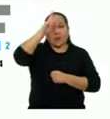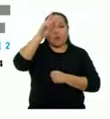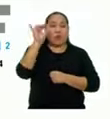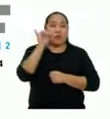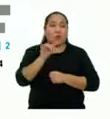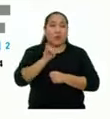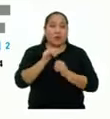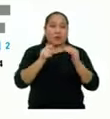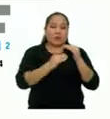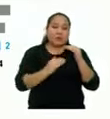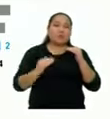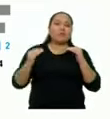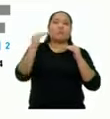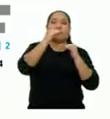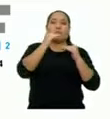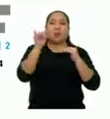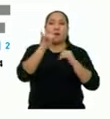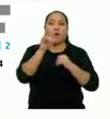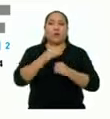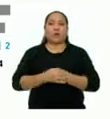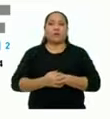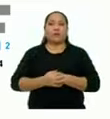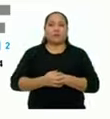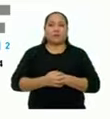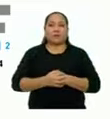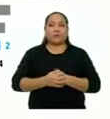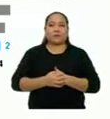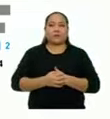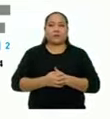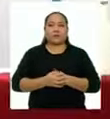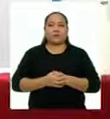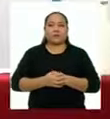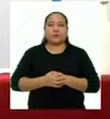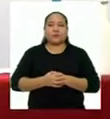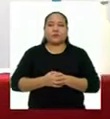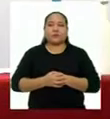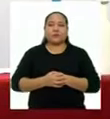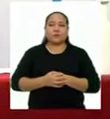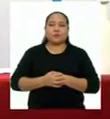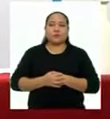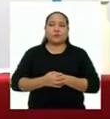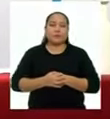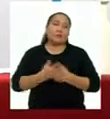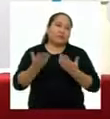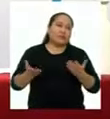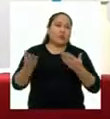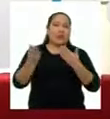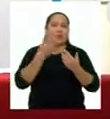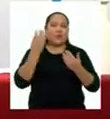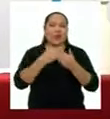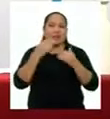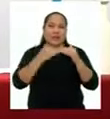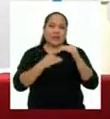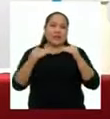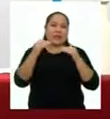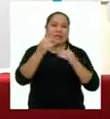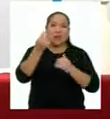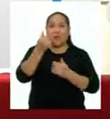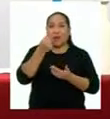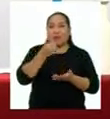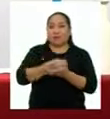décadas, sigue adelante. Y fácil sería crecer gastando más